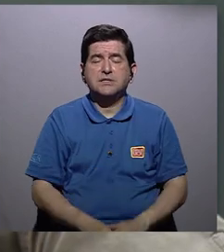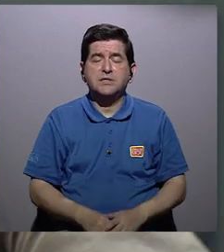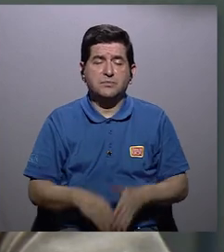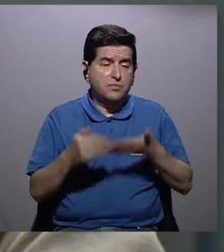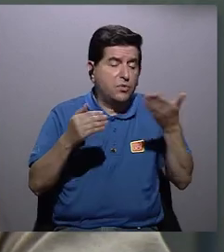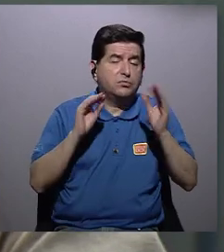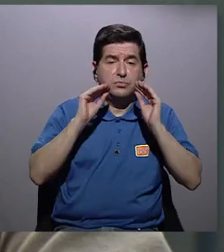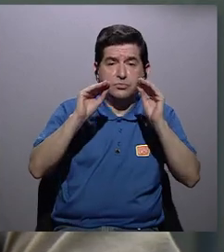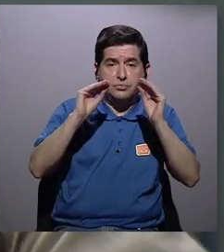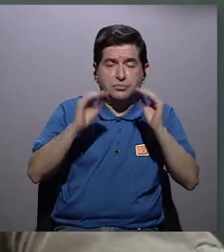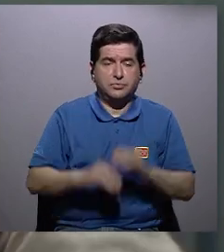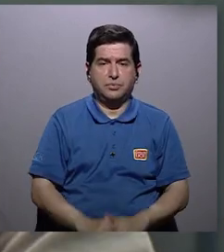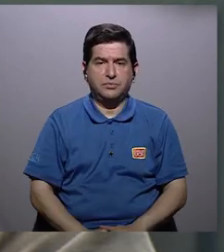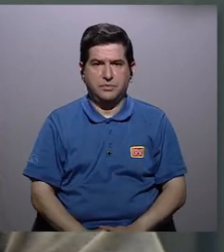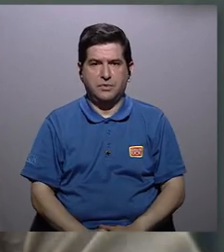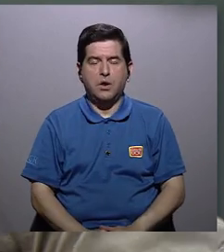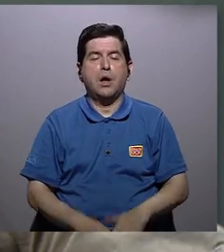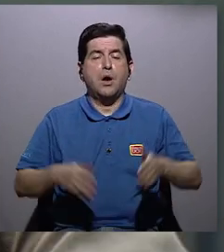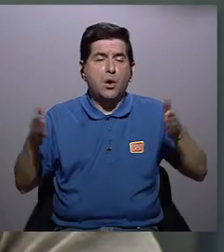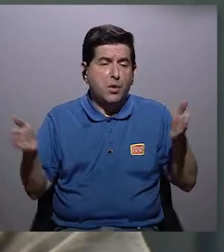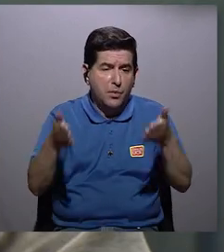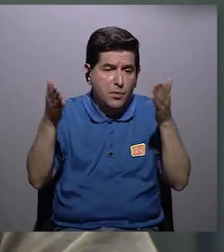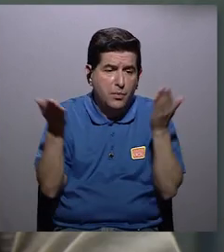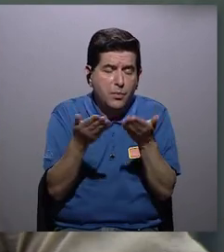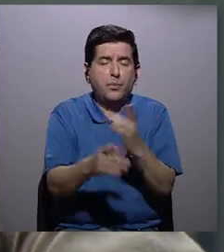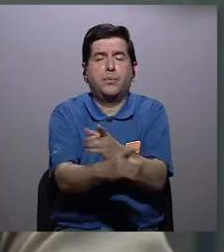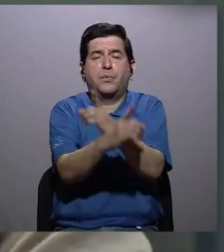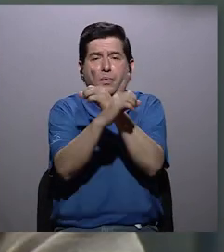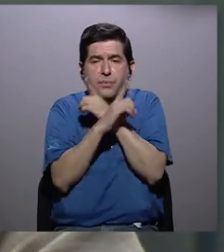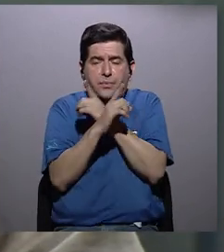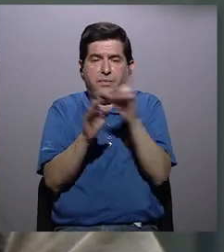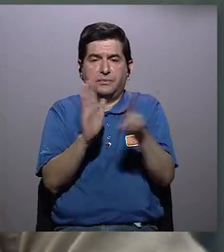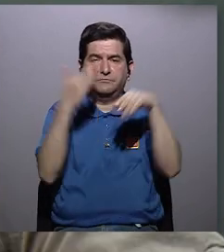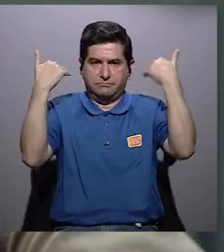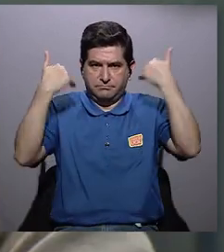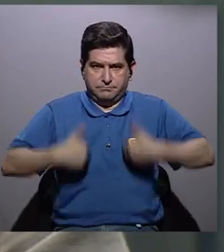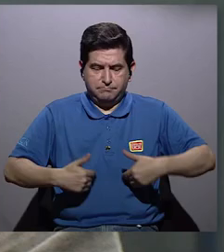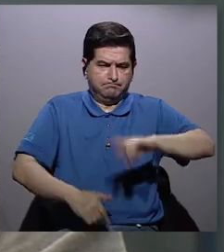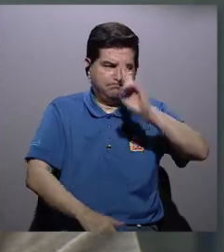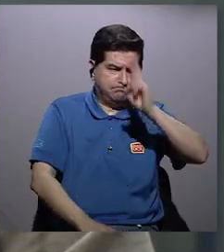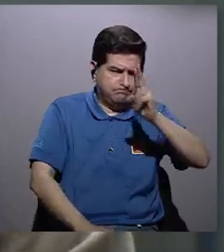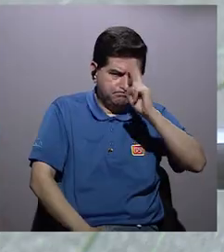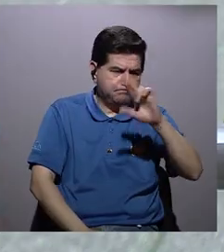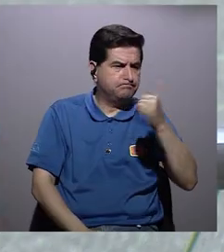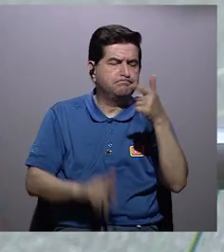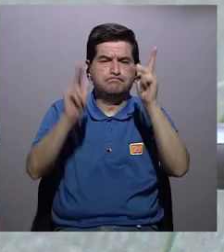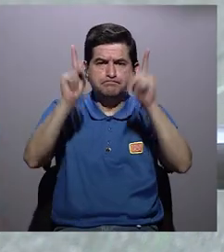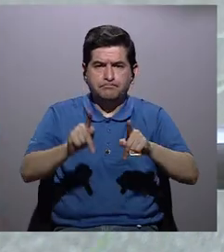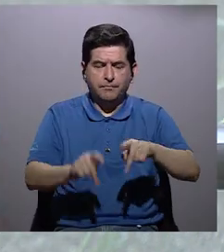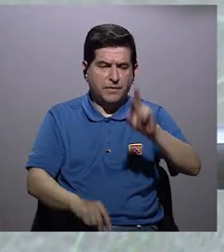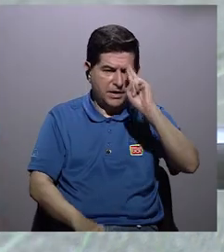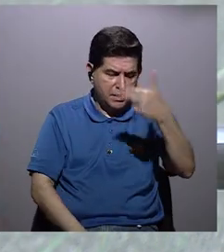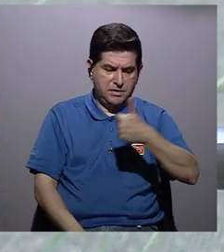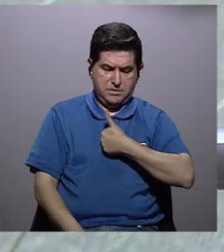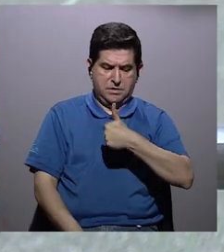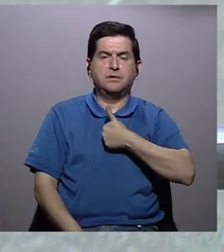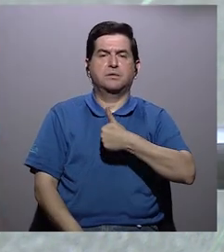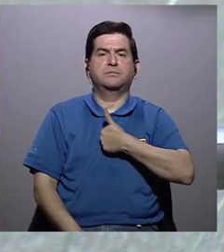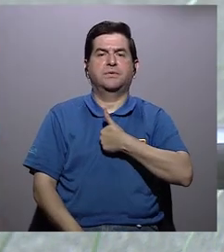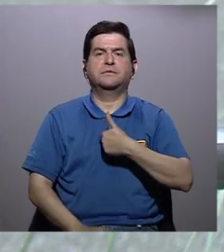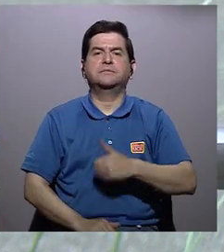promoción de este tipo de aspectos, la promoción, defensa de los derechos humanos, el respeto de los otros, el respeto de sí